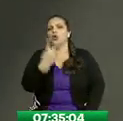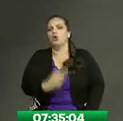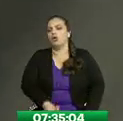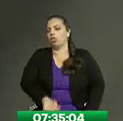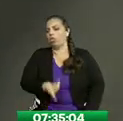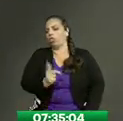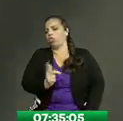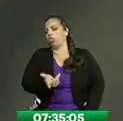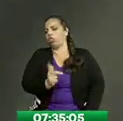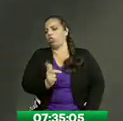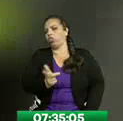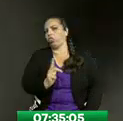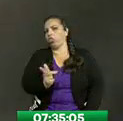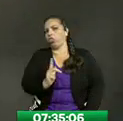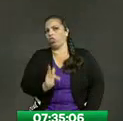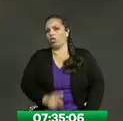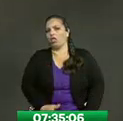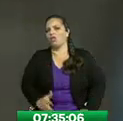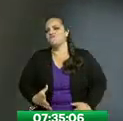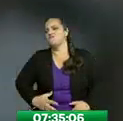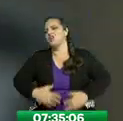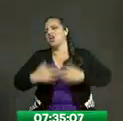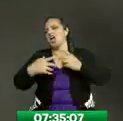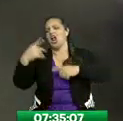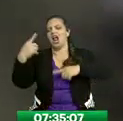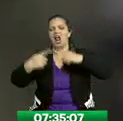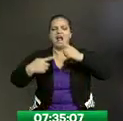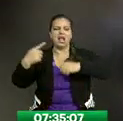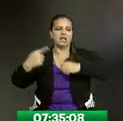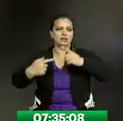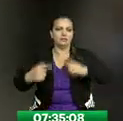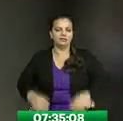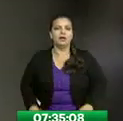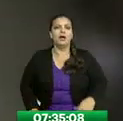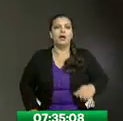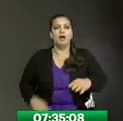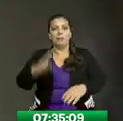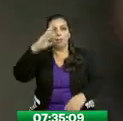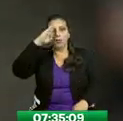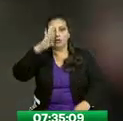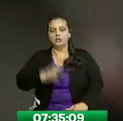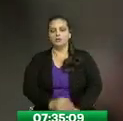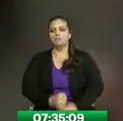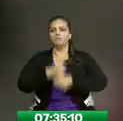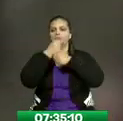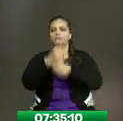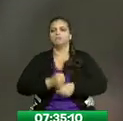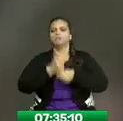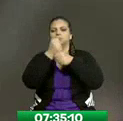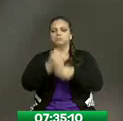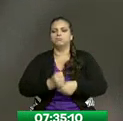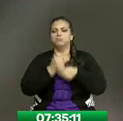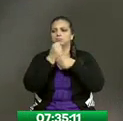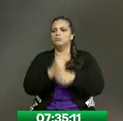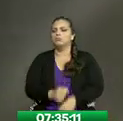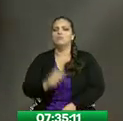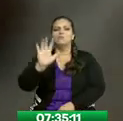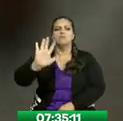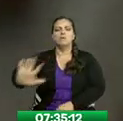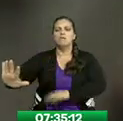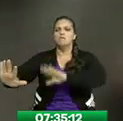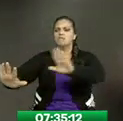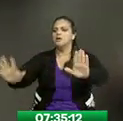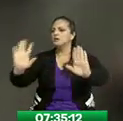que la policía llegó para despejar la playa de personas que a esa hora de la mañana aún libaban en el bulevar de este cantón por